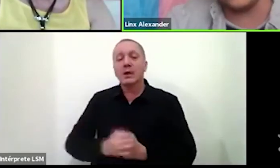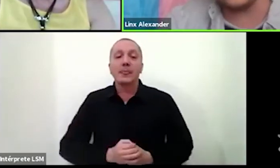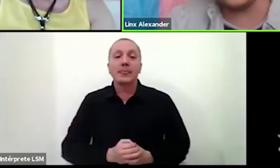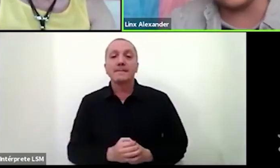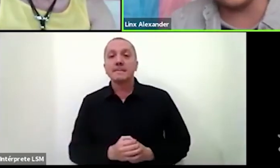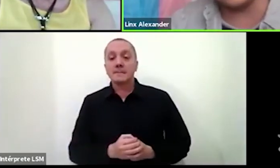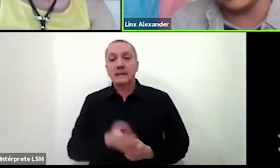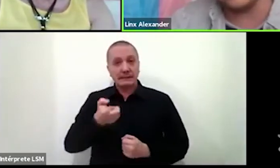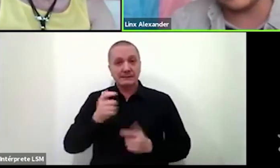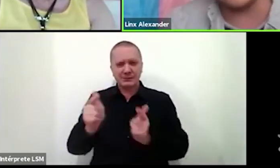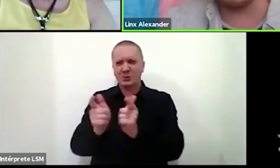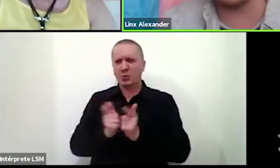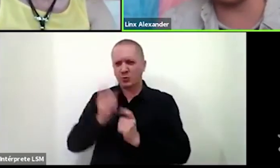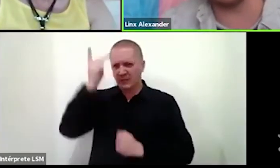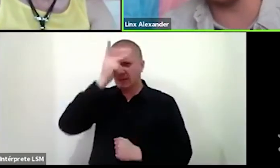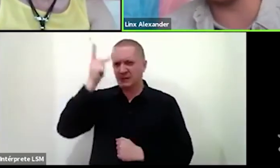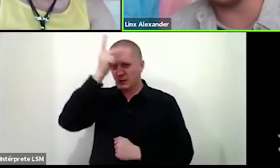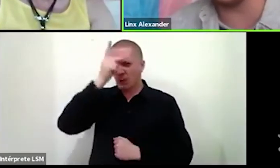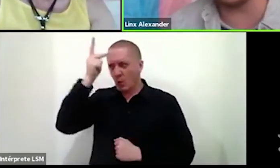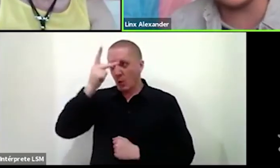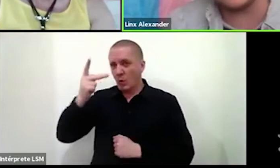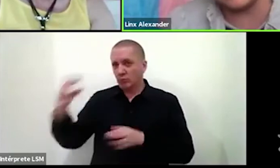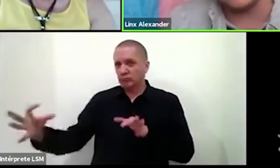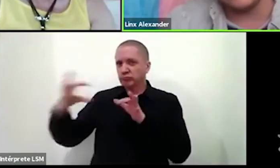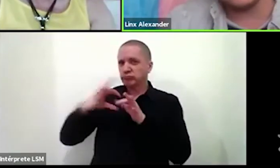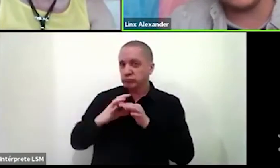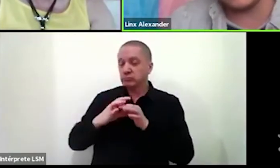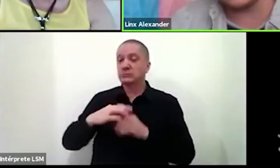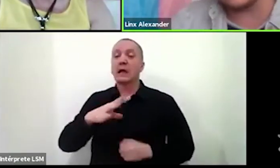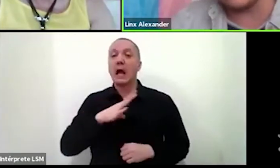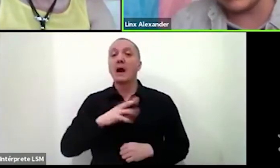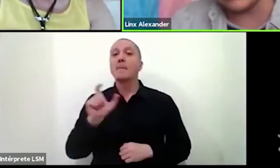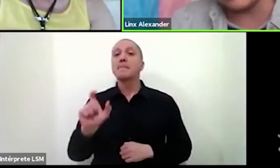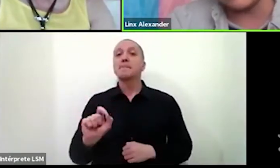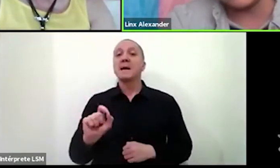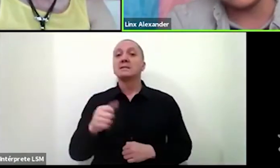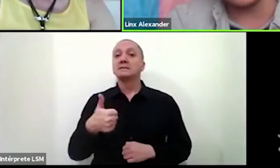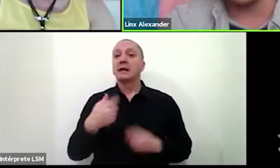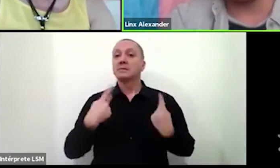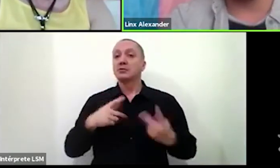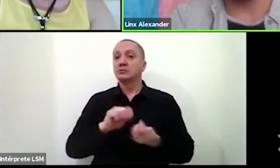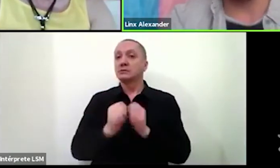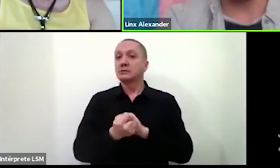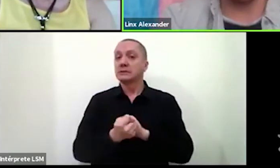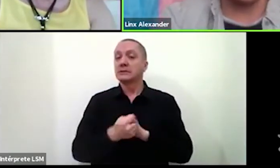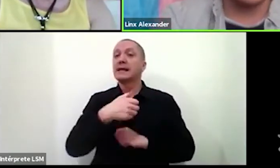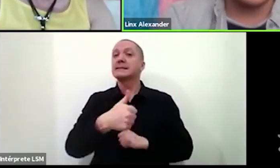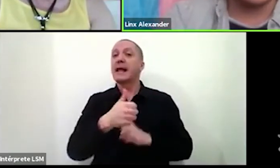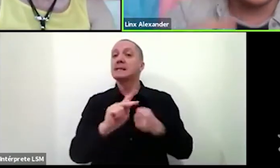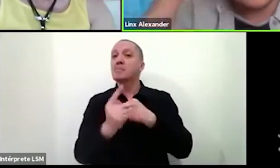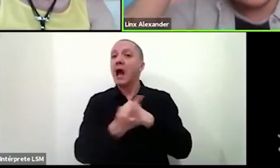de psicólogos aliados han participado 26 personas trans de 6 países de Latinoamérica.